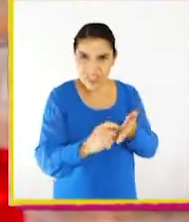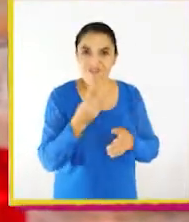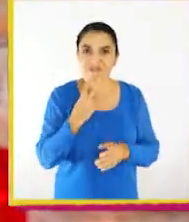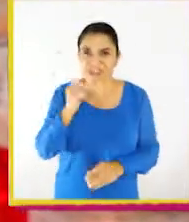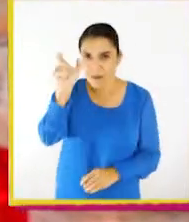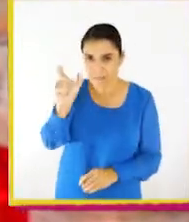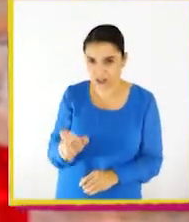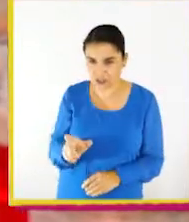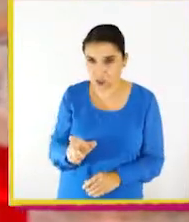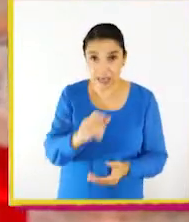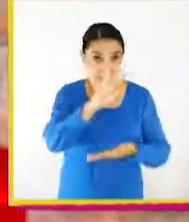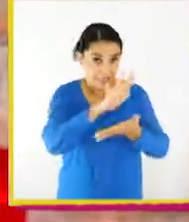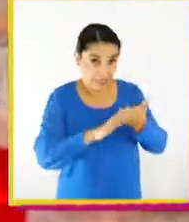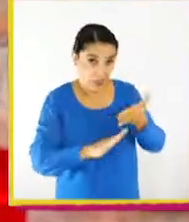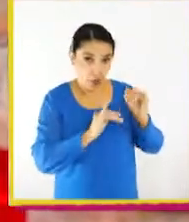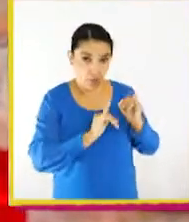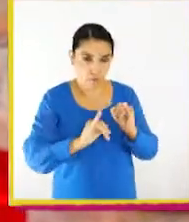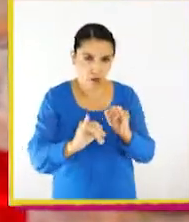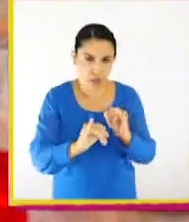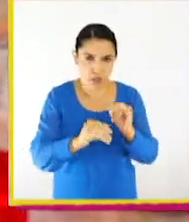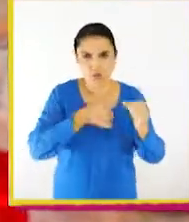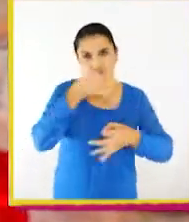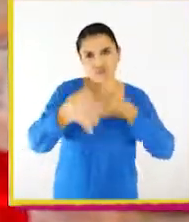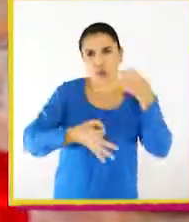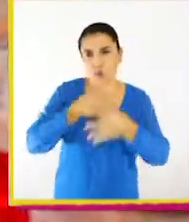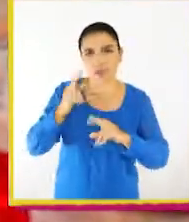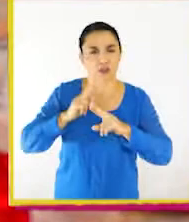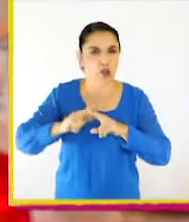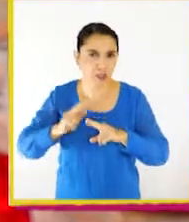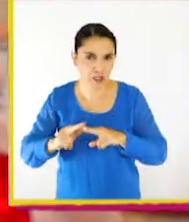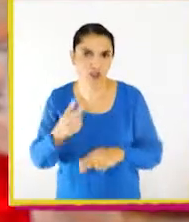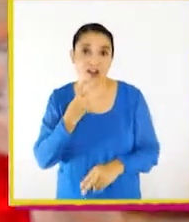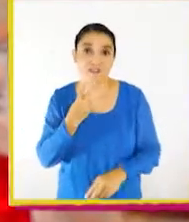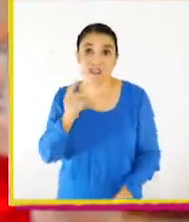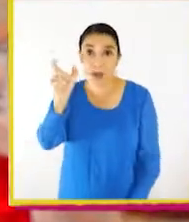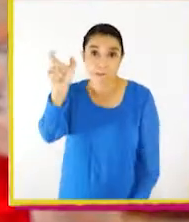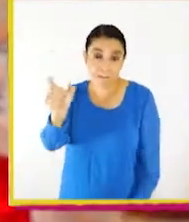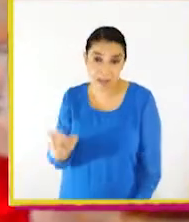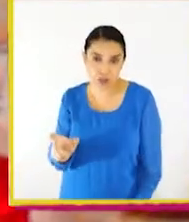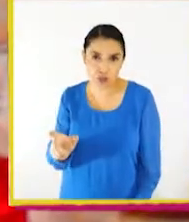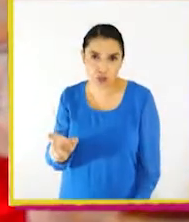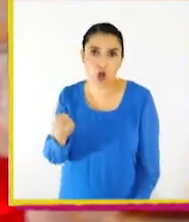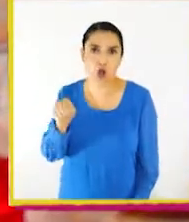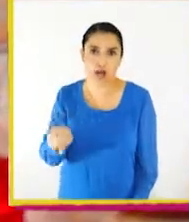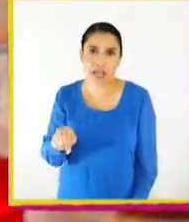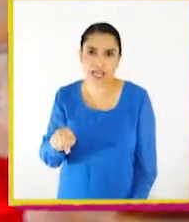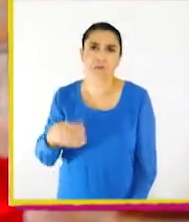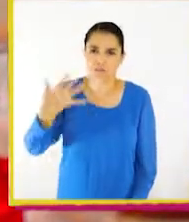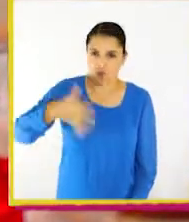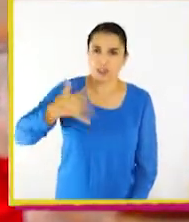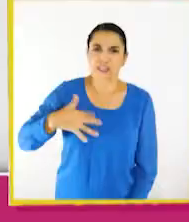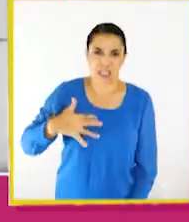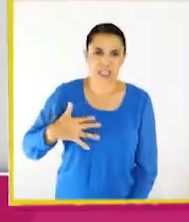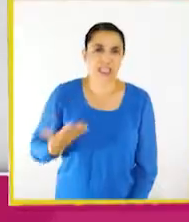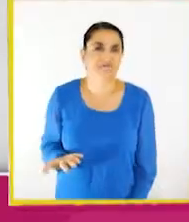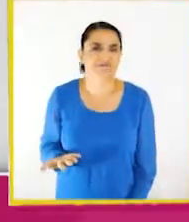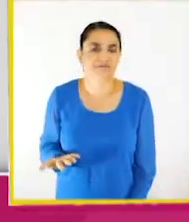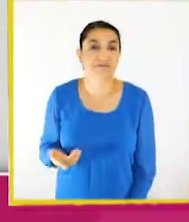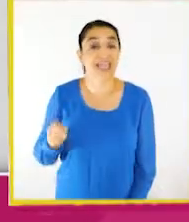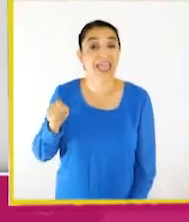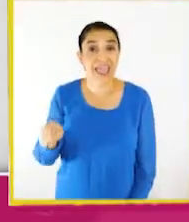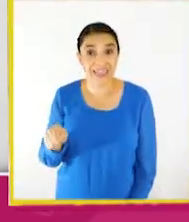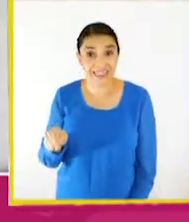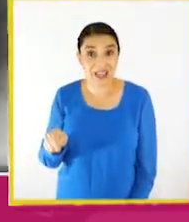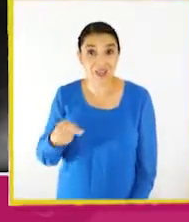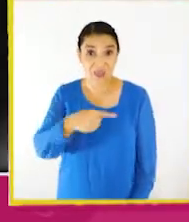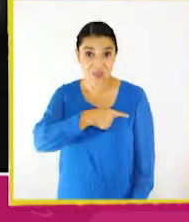biografía. Este tipo de texto informativo nos cuenta hechos sucedidos en la vida de una persona que dejó huellas en el mundo. Este